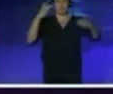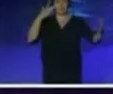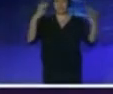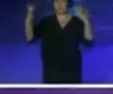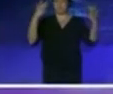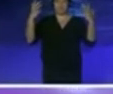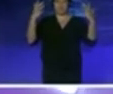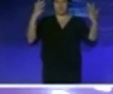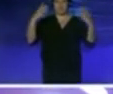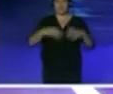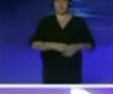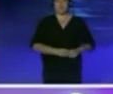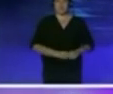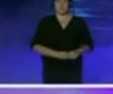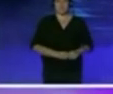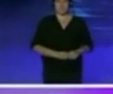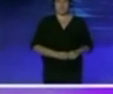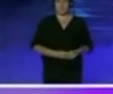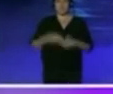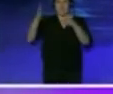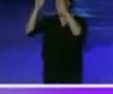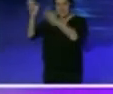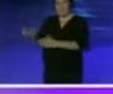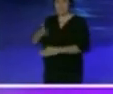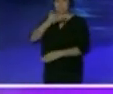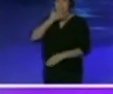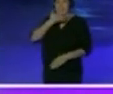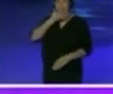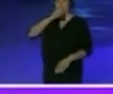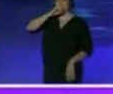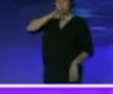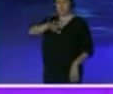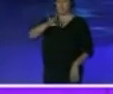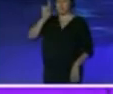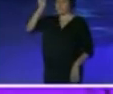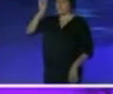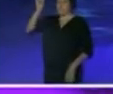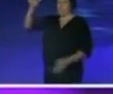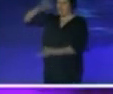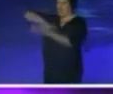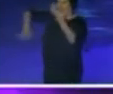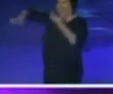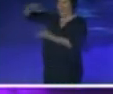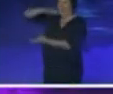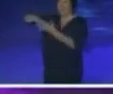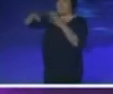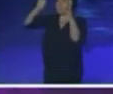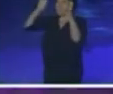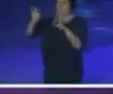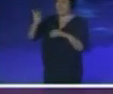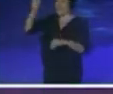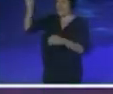actuación. En sus fiestas, armando hay una buena, libretos